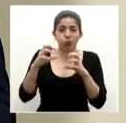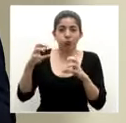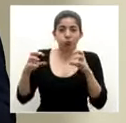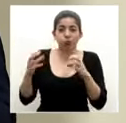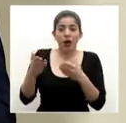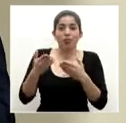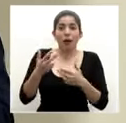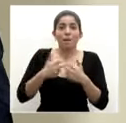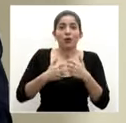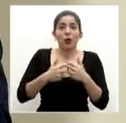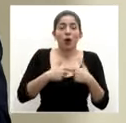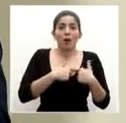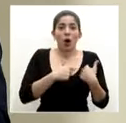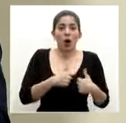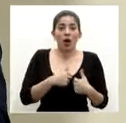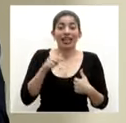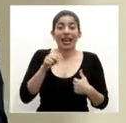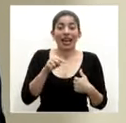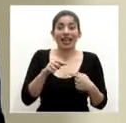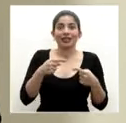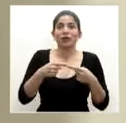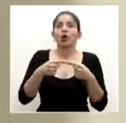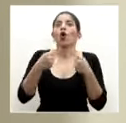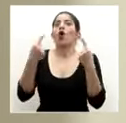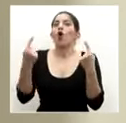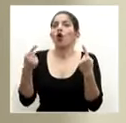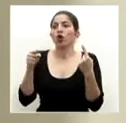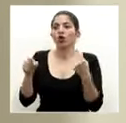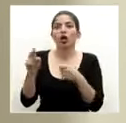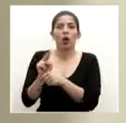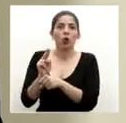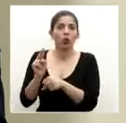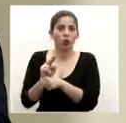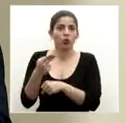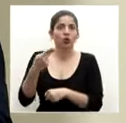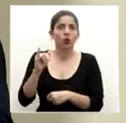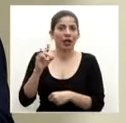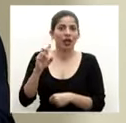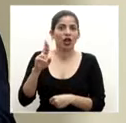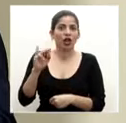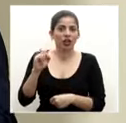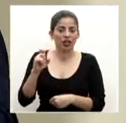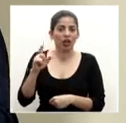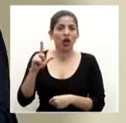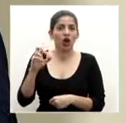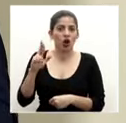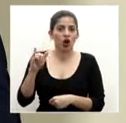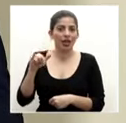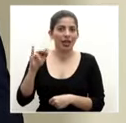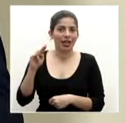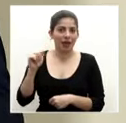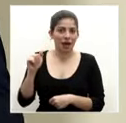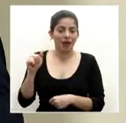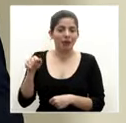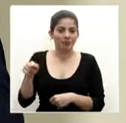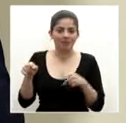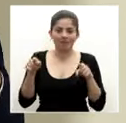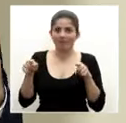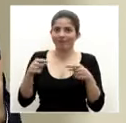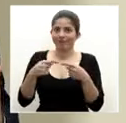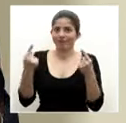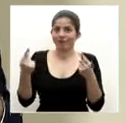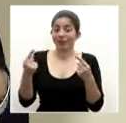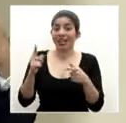sí es una contraindicación contra el uso de la hidroxicloroquina. Entonces, al